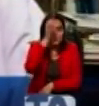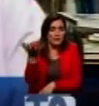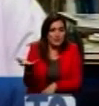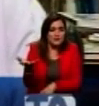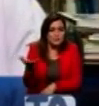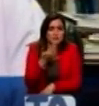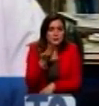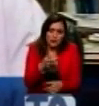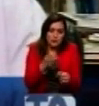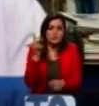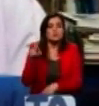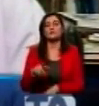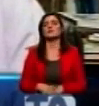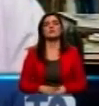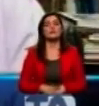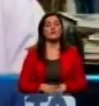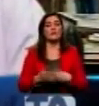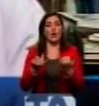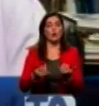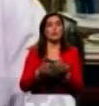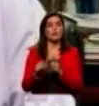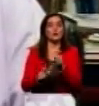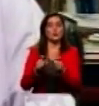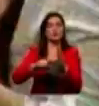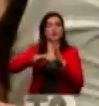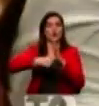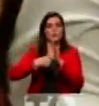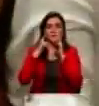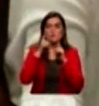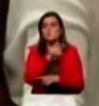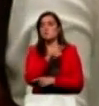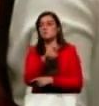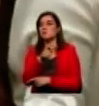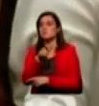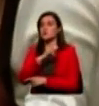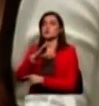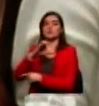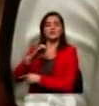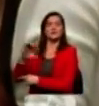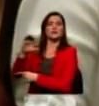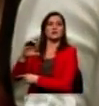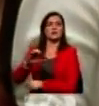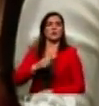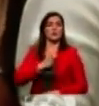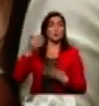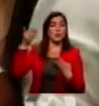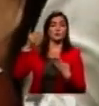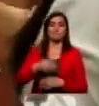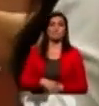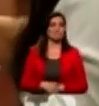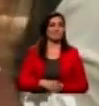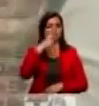momento en una especie de contraloría ciudadana. Insisten en que esta no es una iniciativa política,